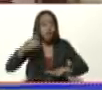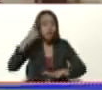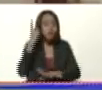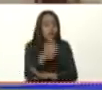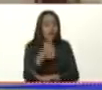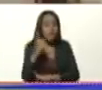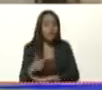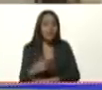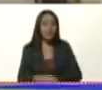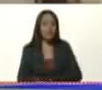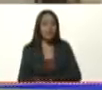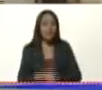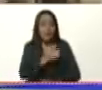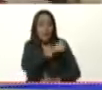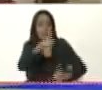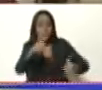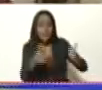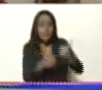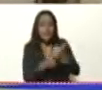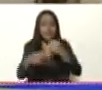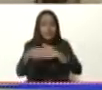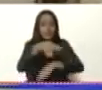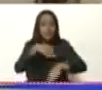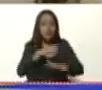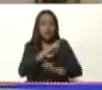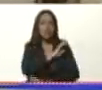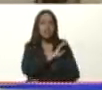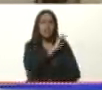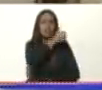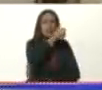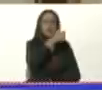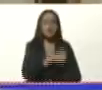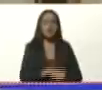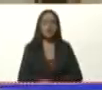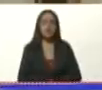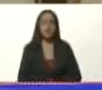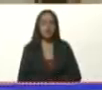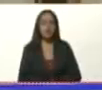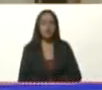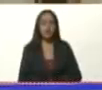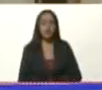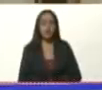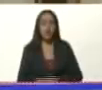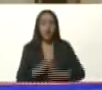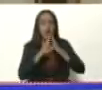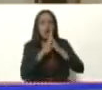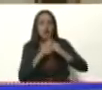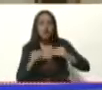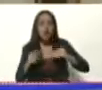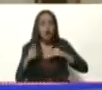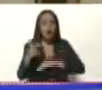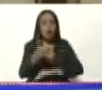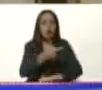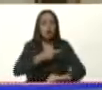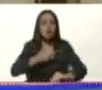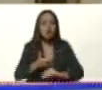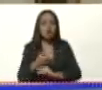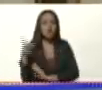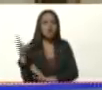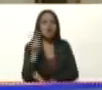Más de 80 pruebas, de las cuales salieron estos dos casos. Y seguimos nosotros. Yo ayer dije, estamos